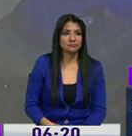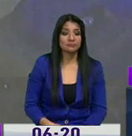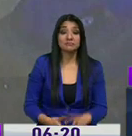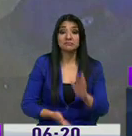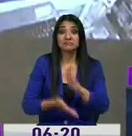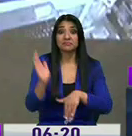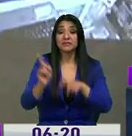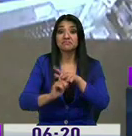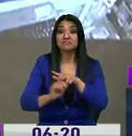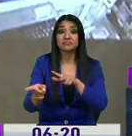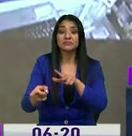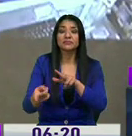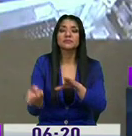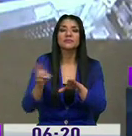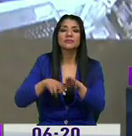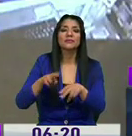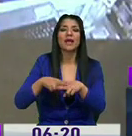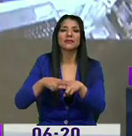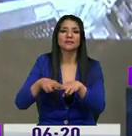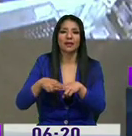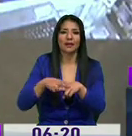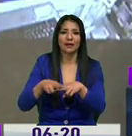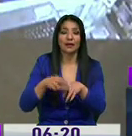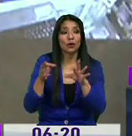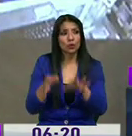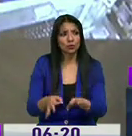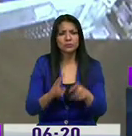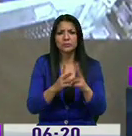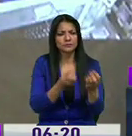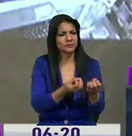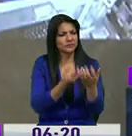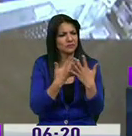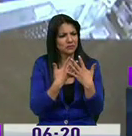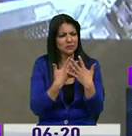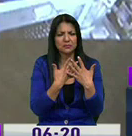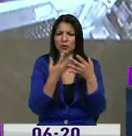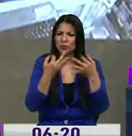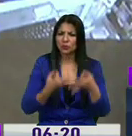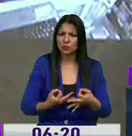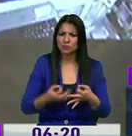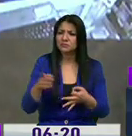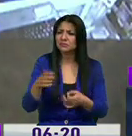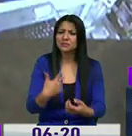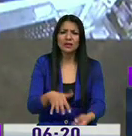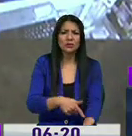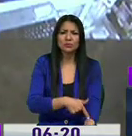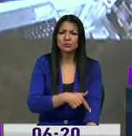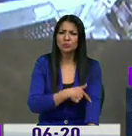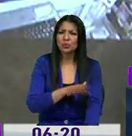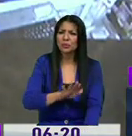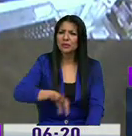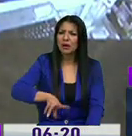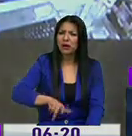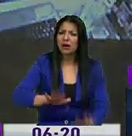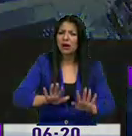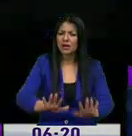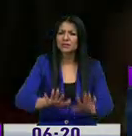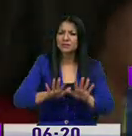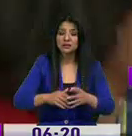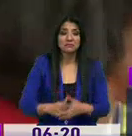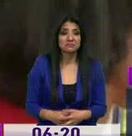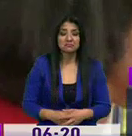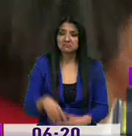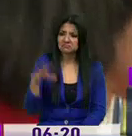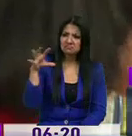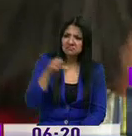la perjudicada se enteró de eso por un vecino ya son como ya están acostumbrados a hacer este tipo de hecho porque no se le